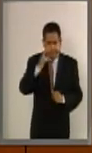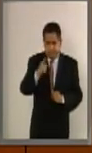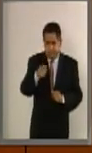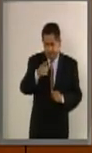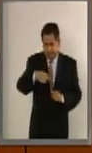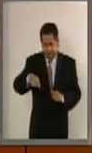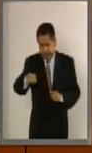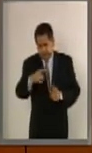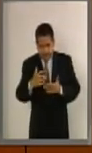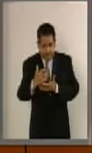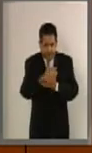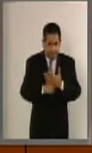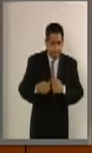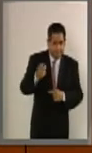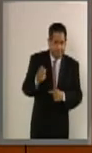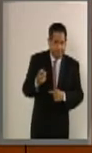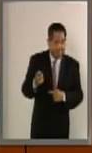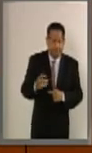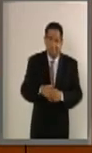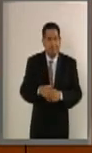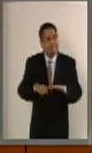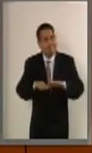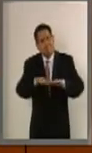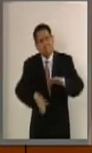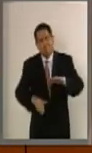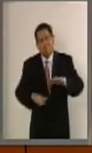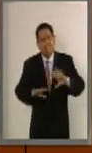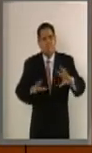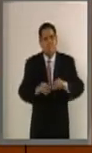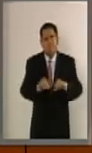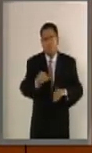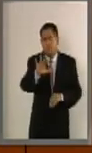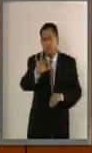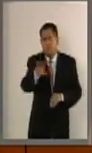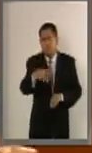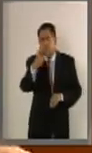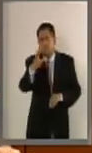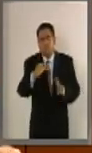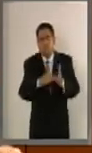de esos ingresos se encuentran